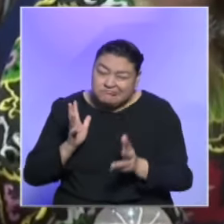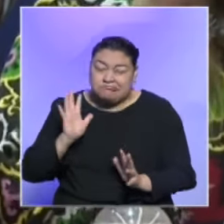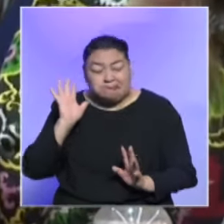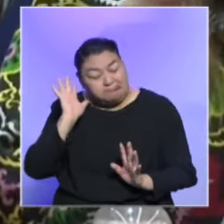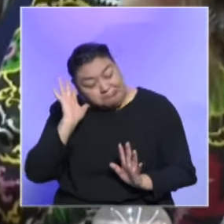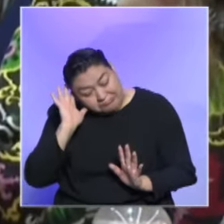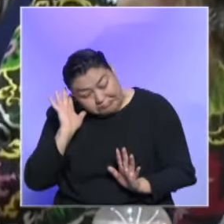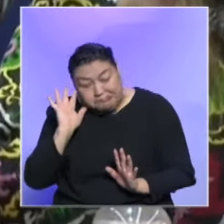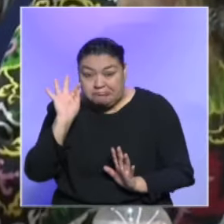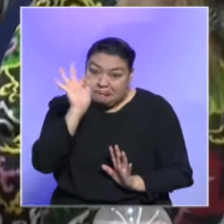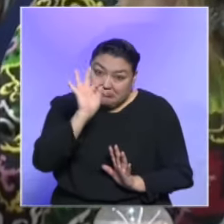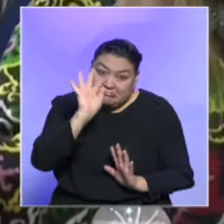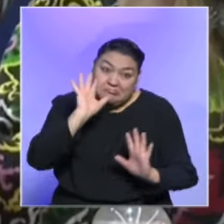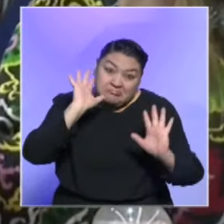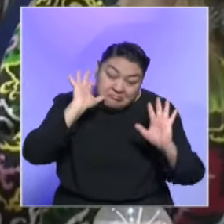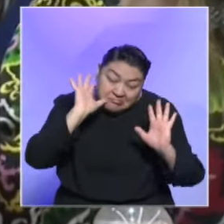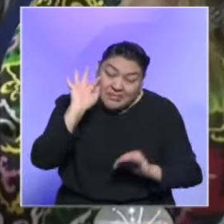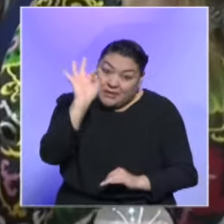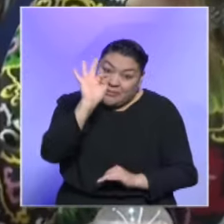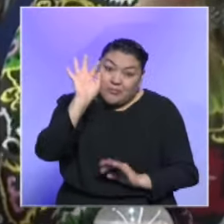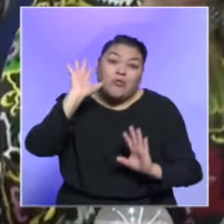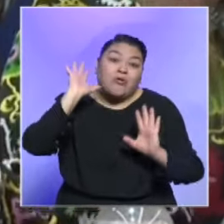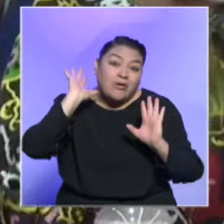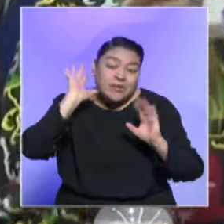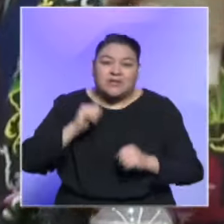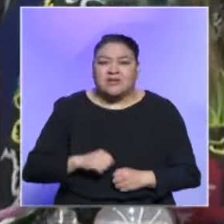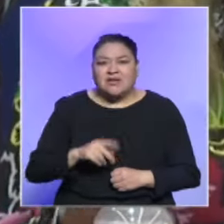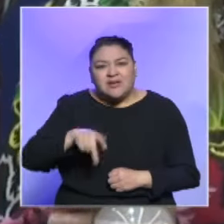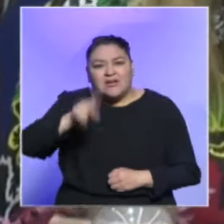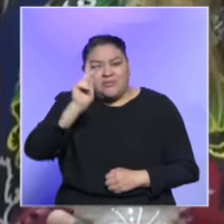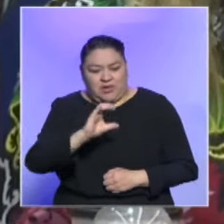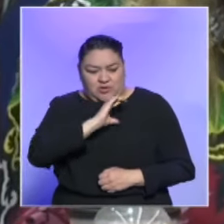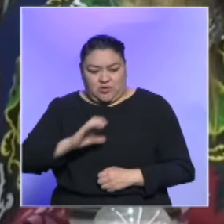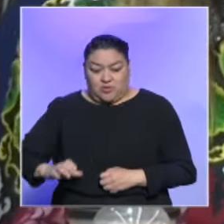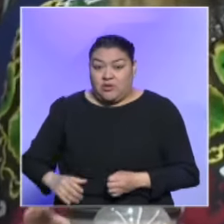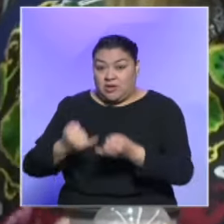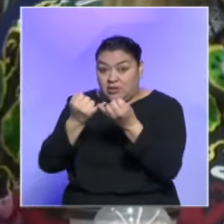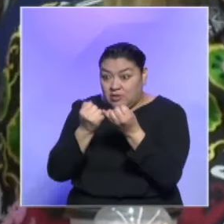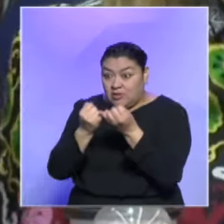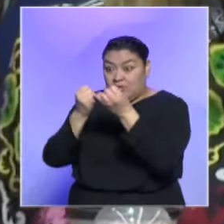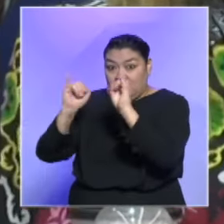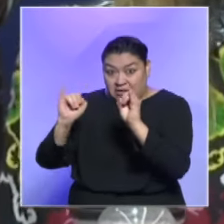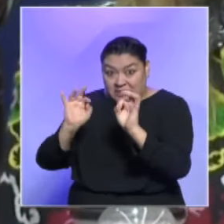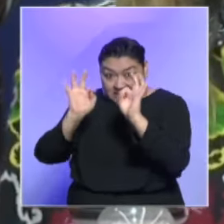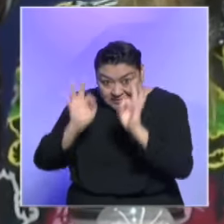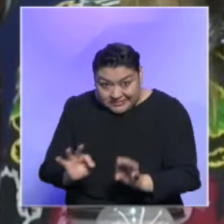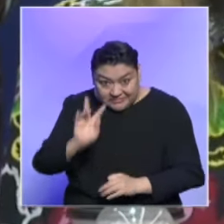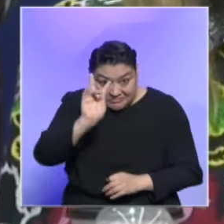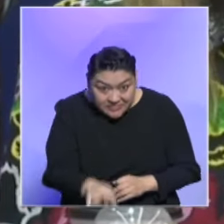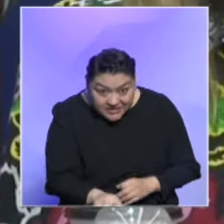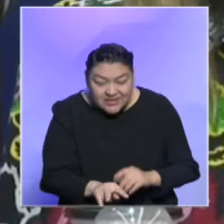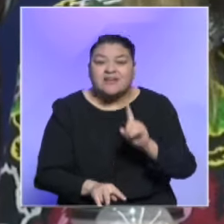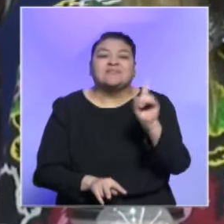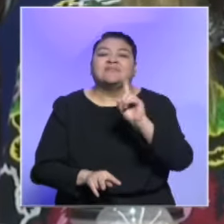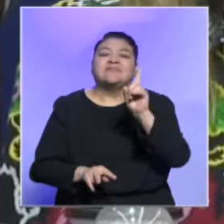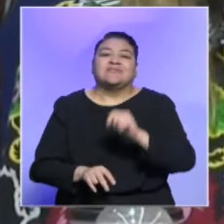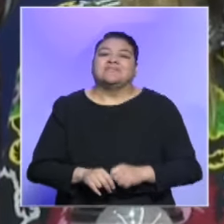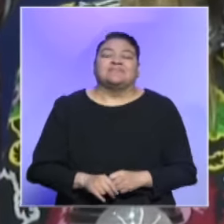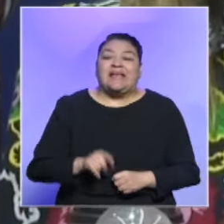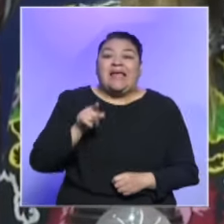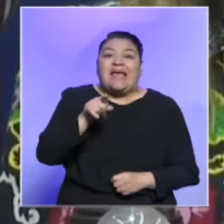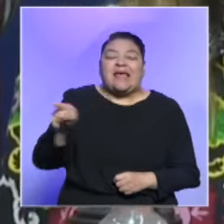¿De acuerdo? Puede ser algunas, puede ser. Pero no son independientes, y eso nos queda claro,